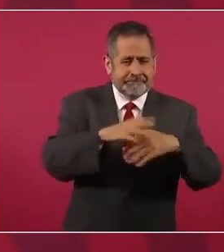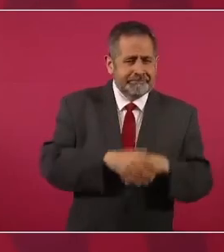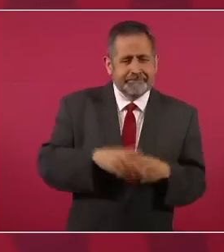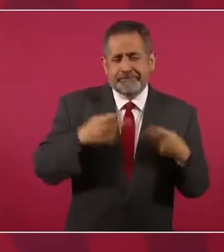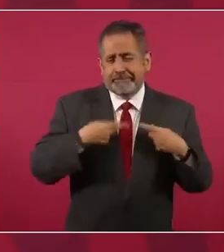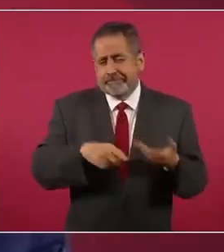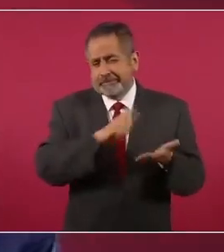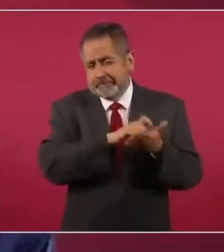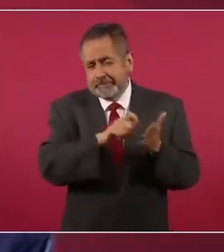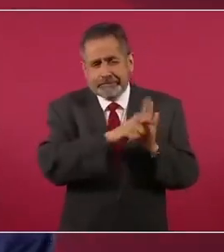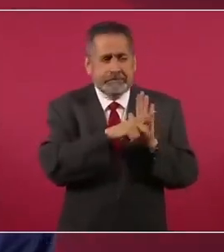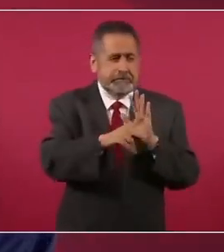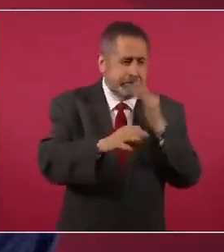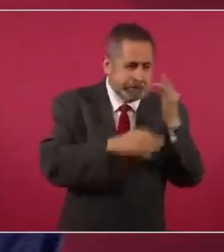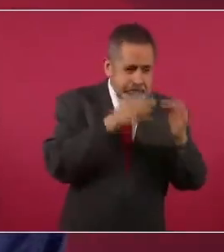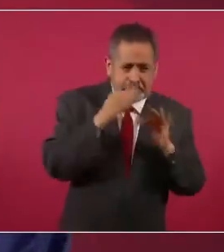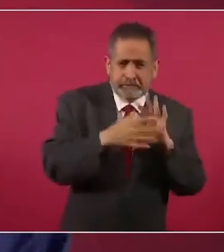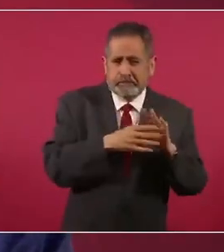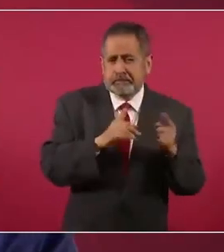Articulistas,